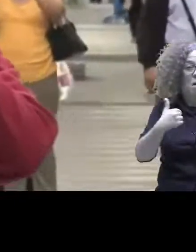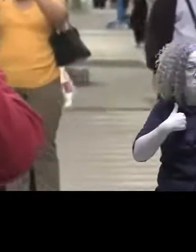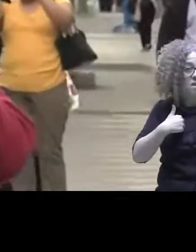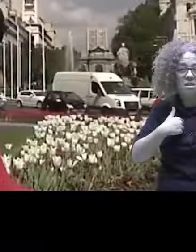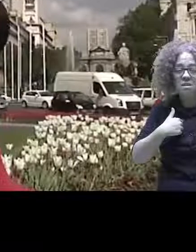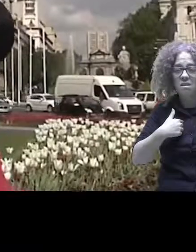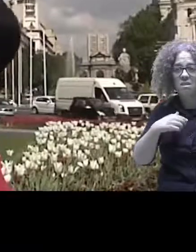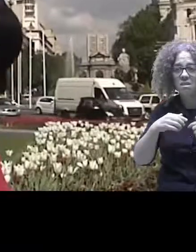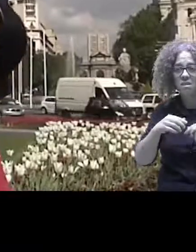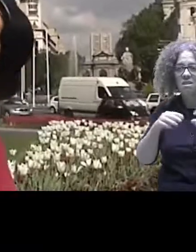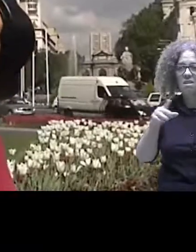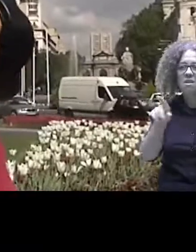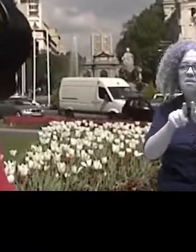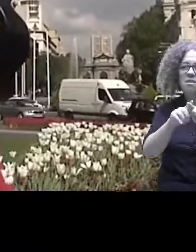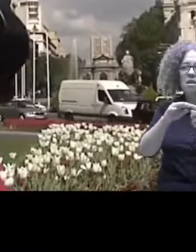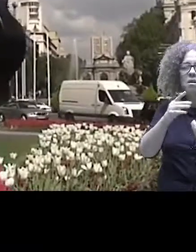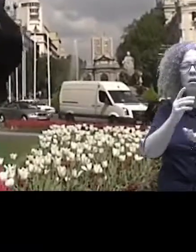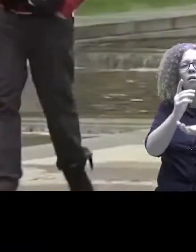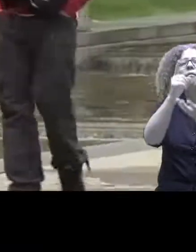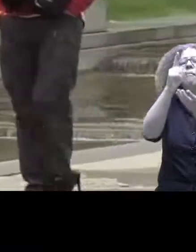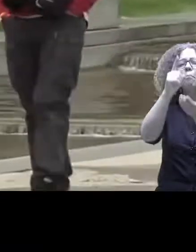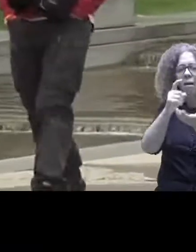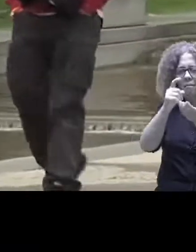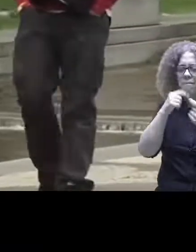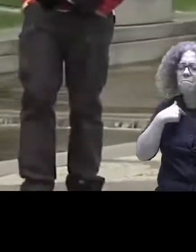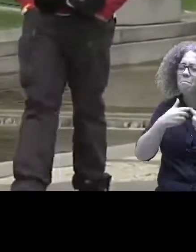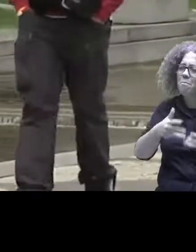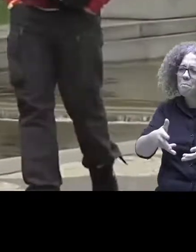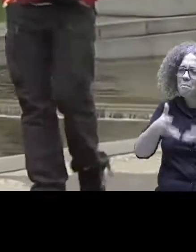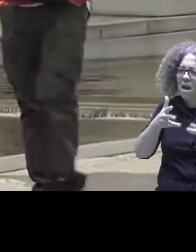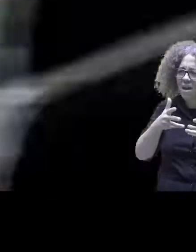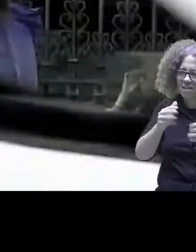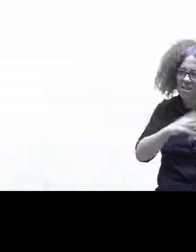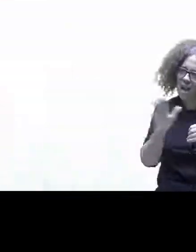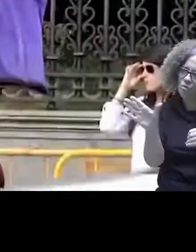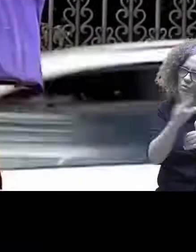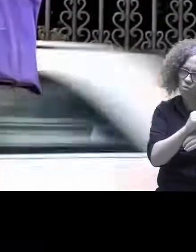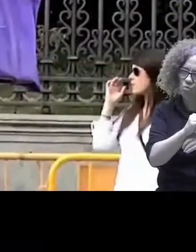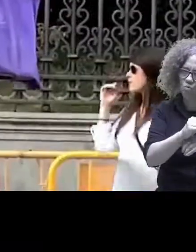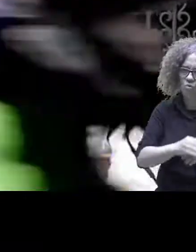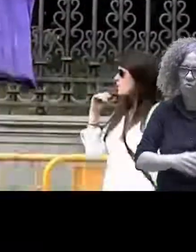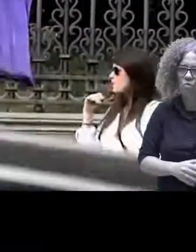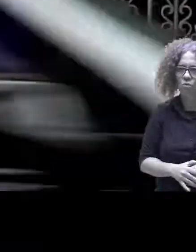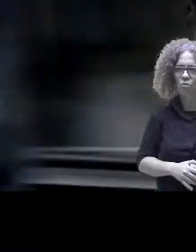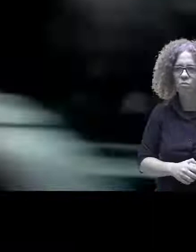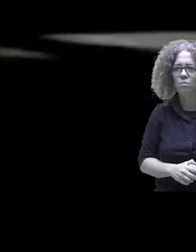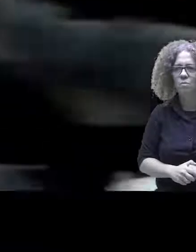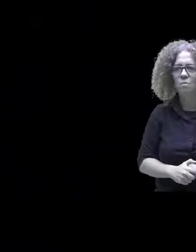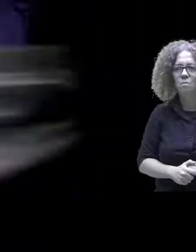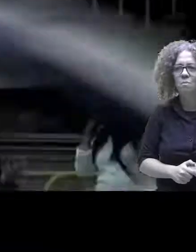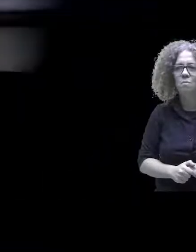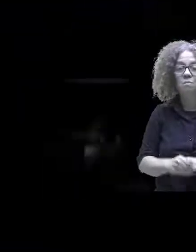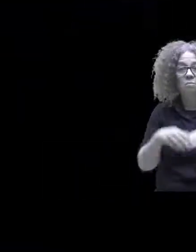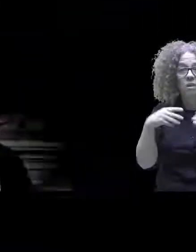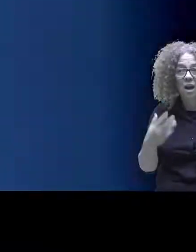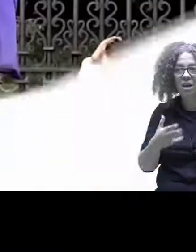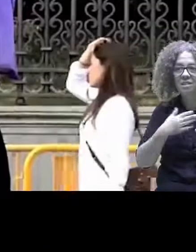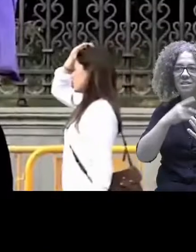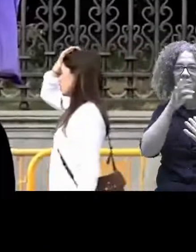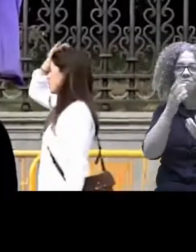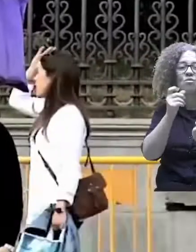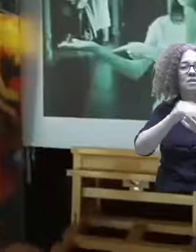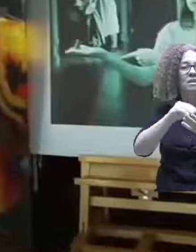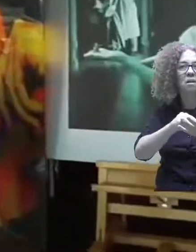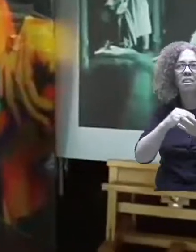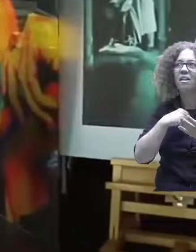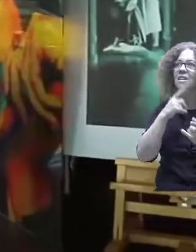Así, a mí me encanta sacar los fotos a todos. A mí me gusta acercar a la gente